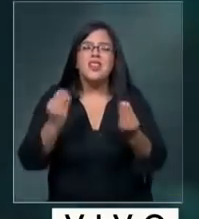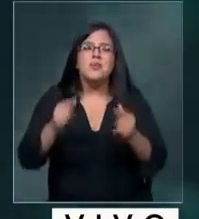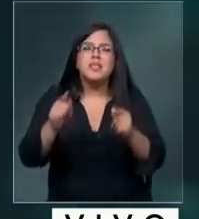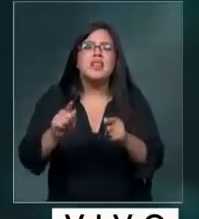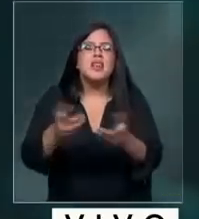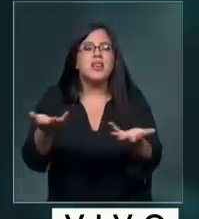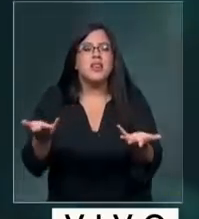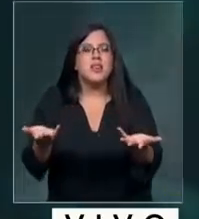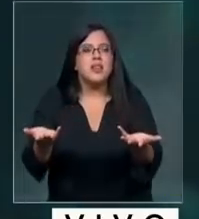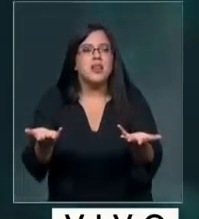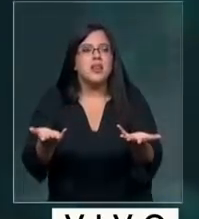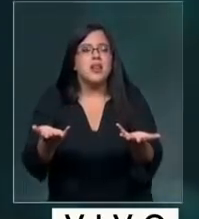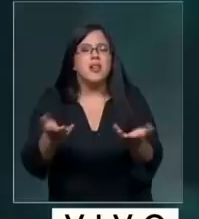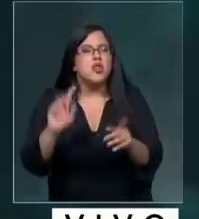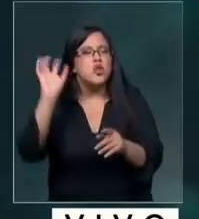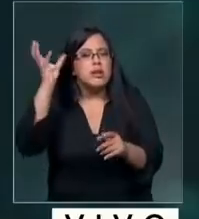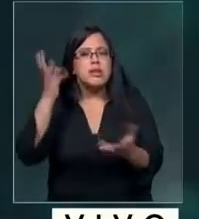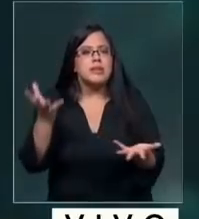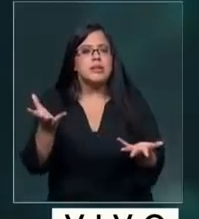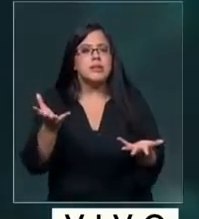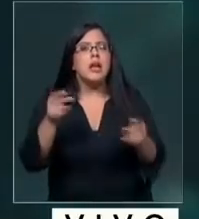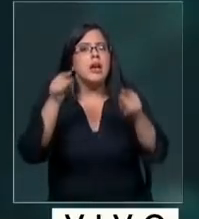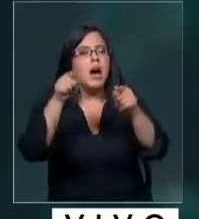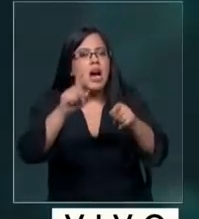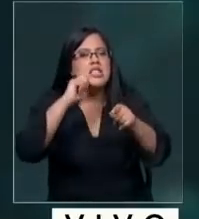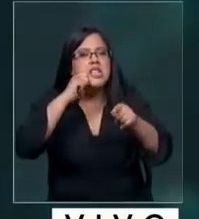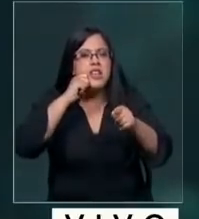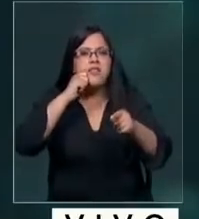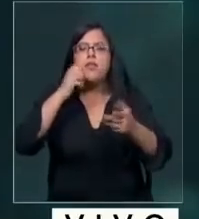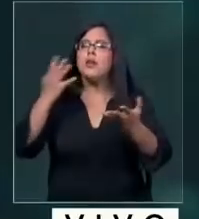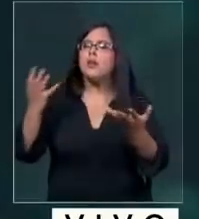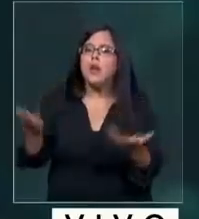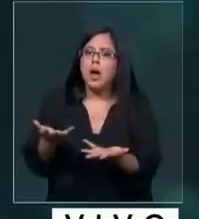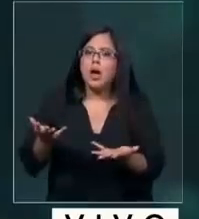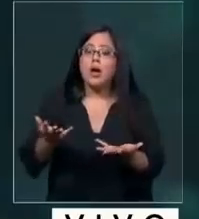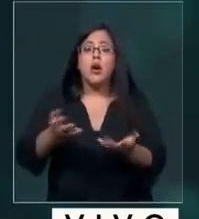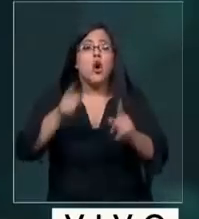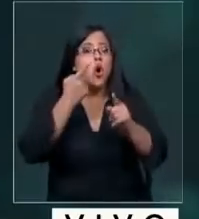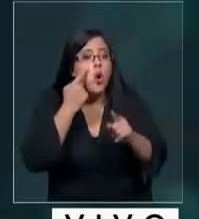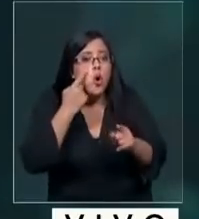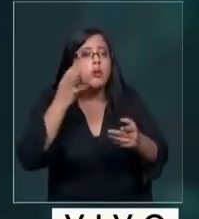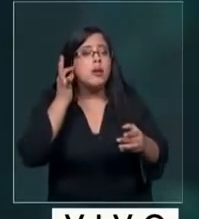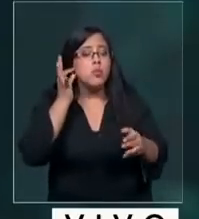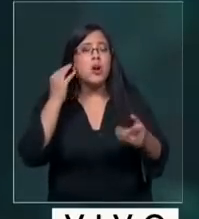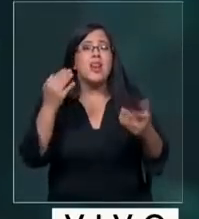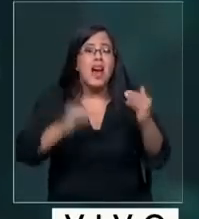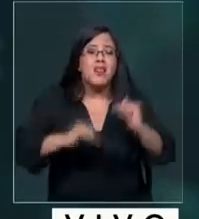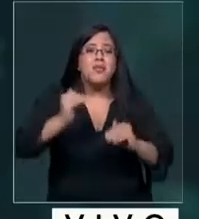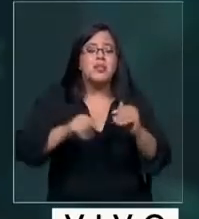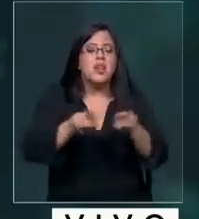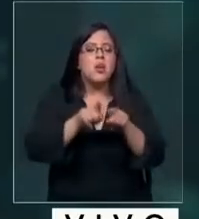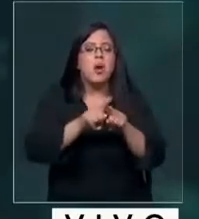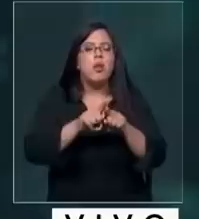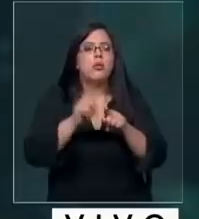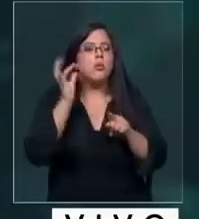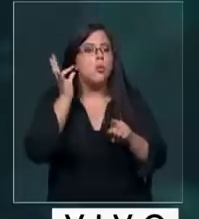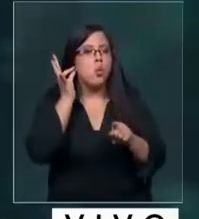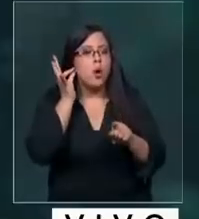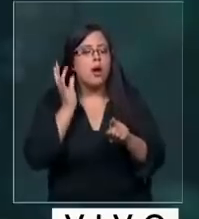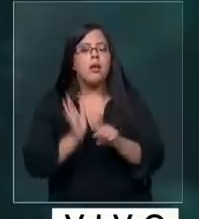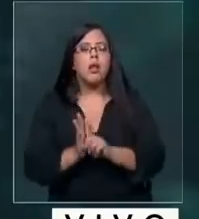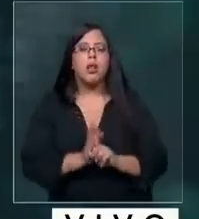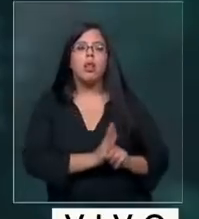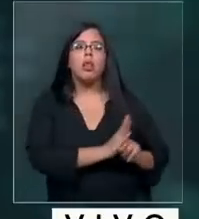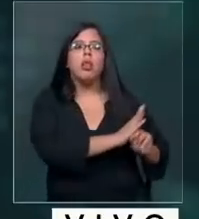que de tomarlo en los espacios a las mujeres hemos sido históricamente despojadas del espacio público del espacio político hemos estado siempre